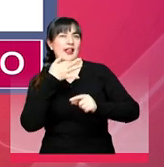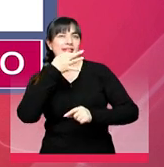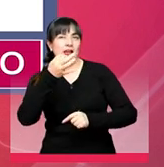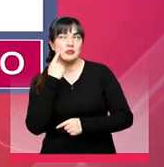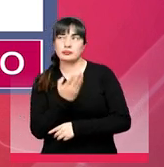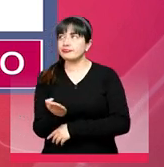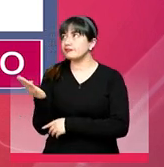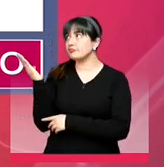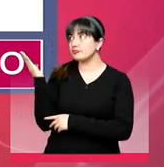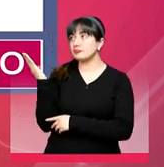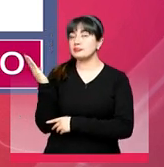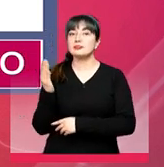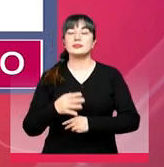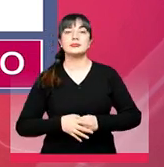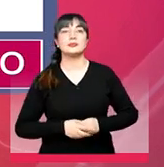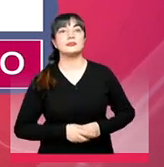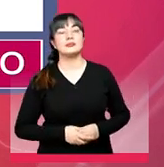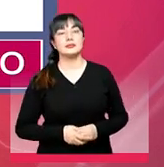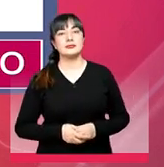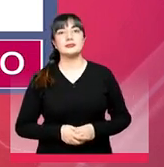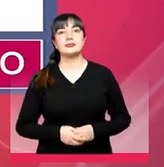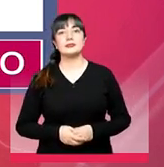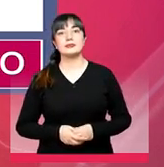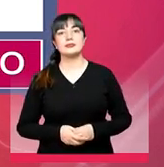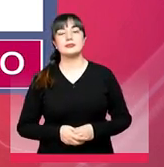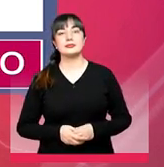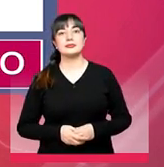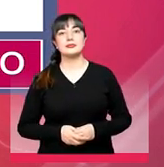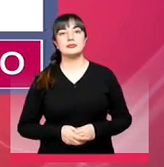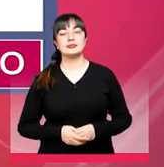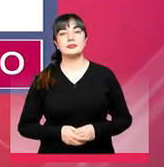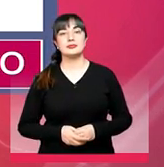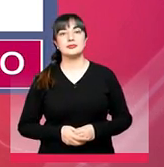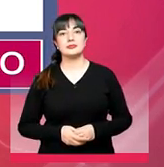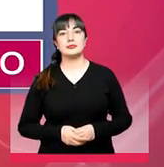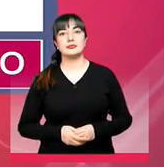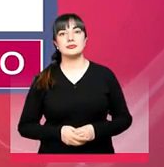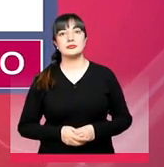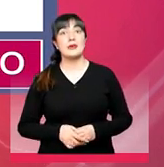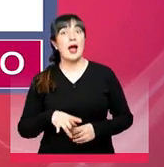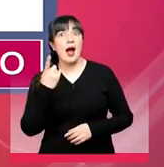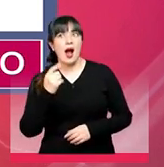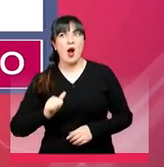denuncias.fuerzapublica@gobiernobogota.gob.co para denuncias de abuso.